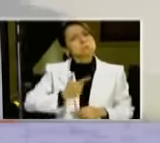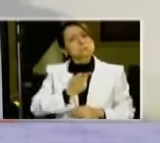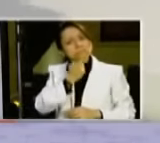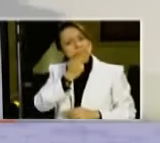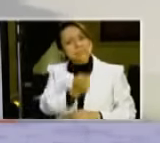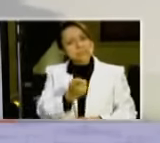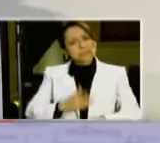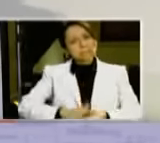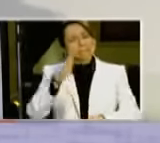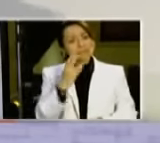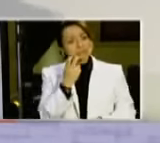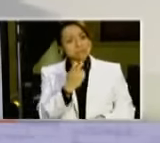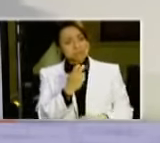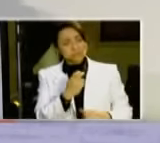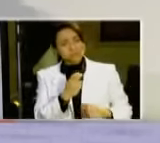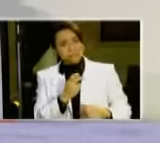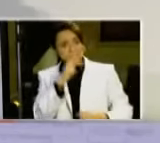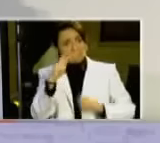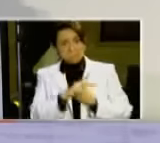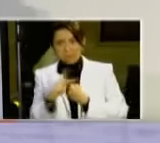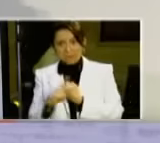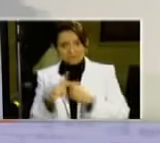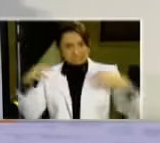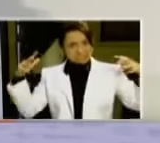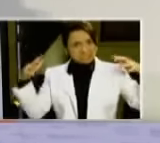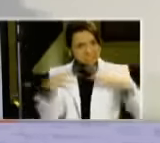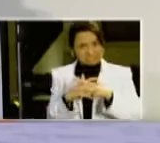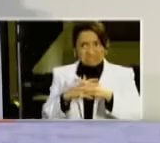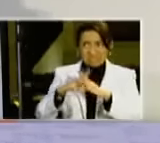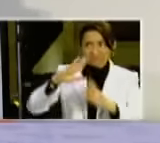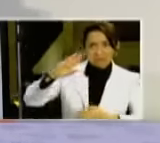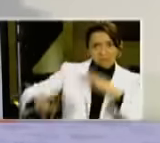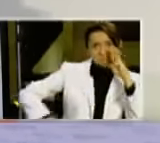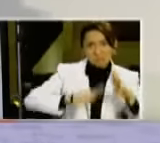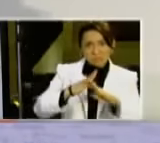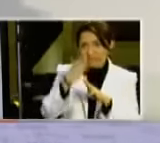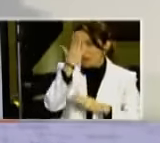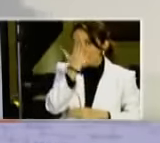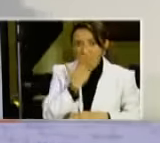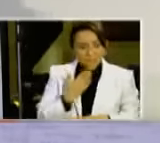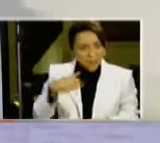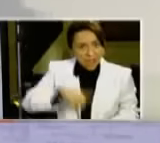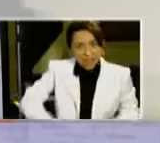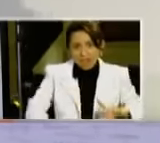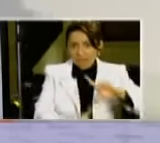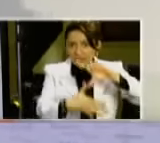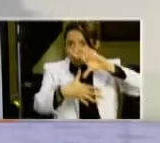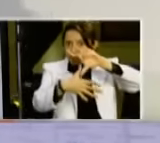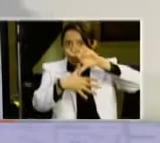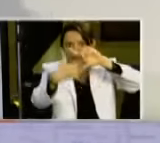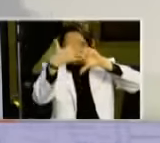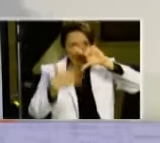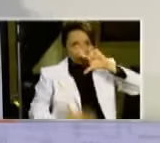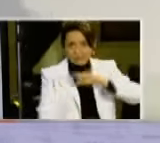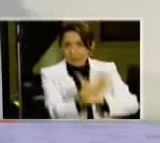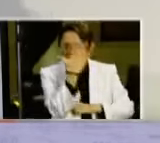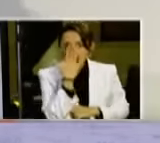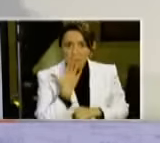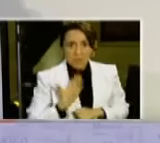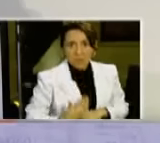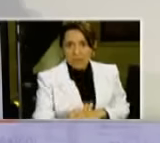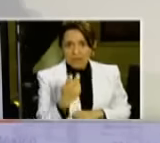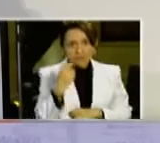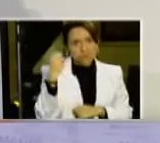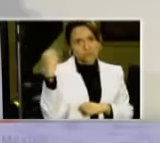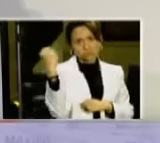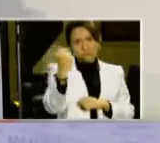al concluir la Guerra Mundial y han estado exentas de los vacíos y turbaciones que caracterizan el surgimiento de nuevas